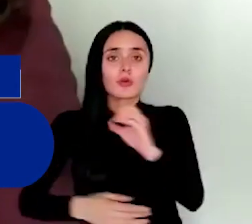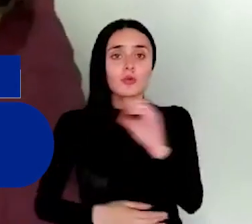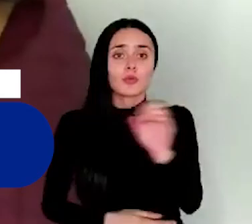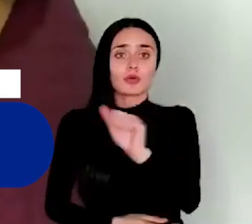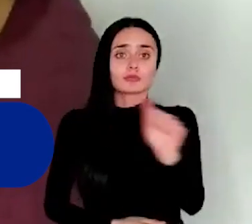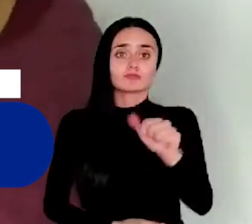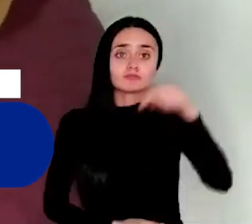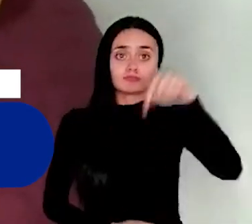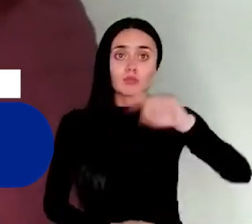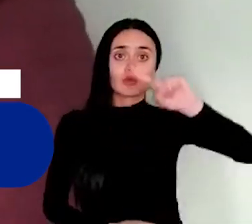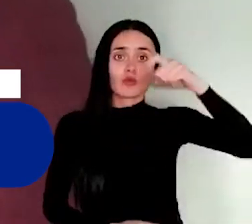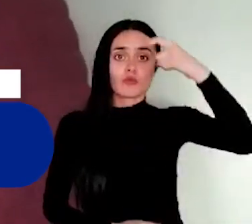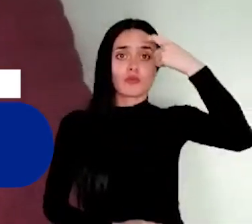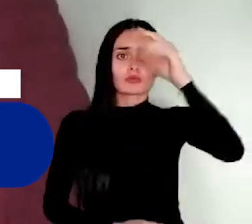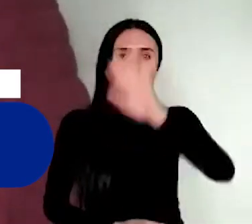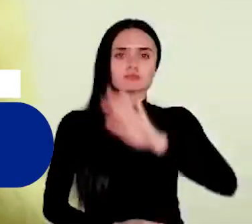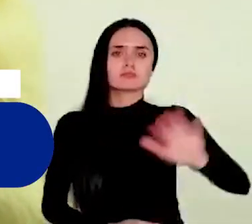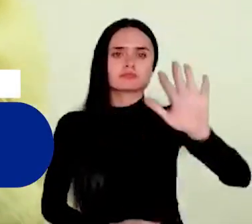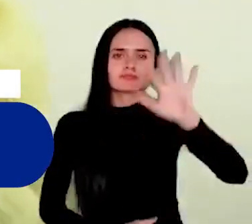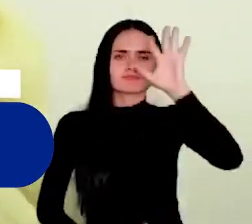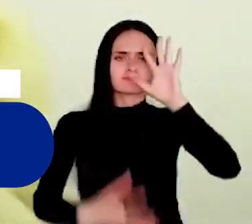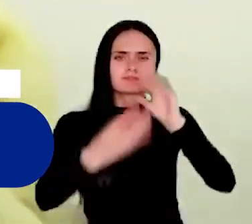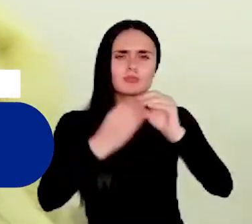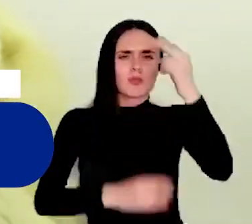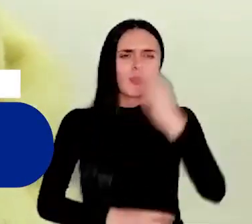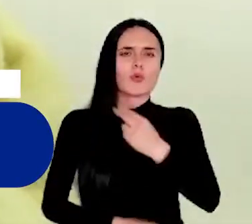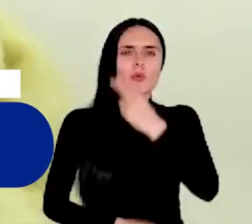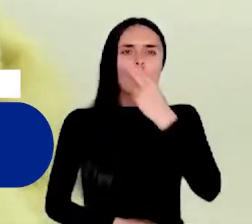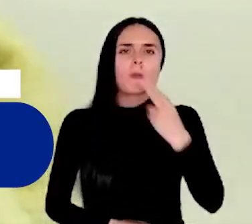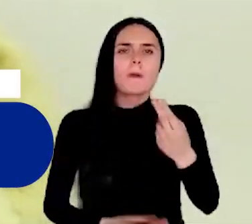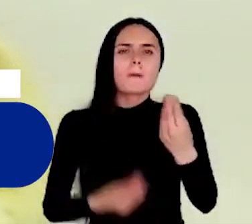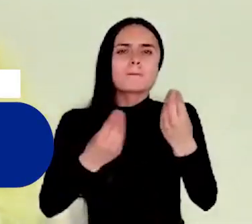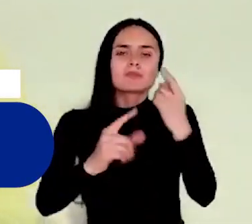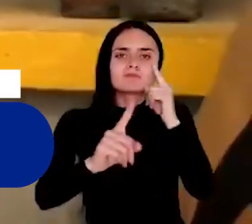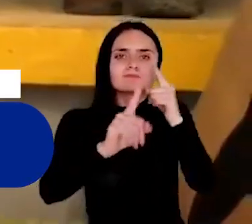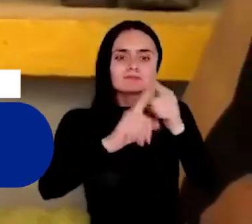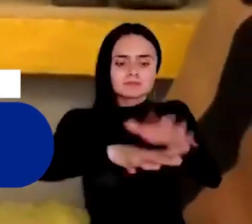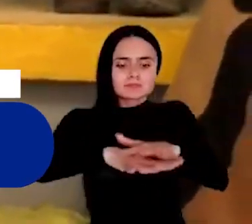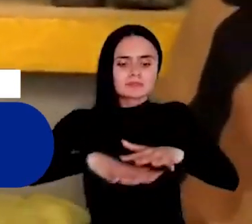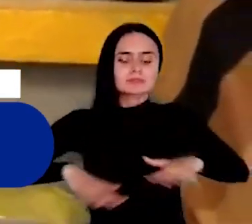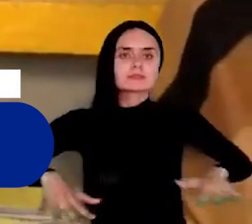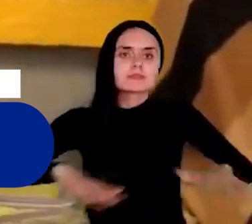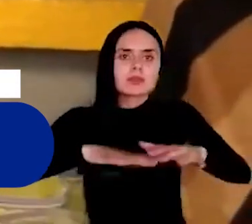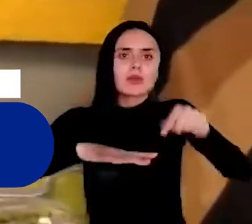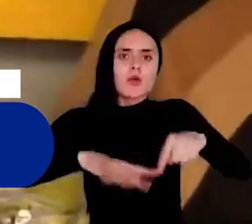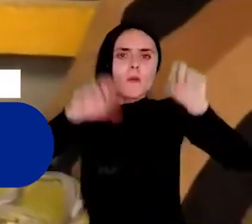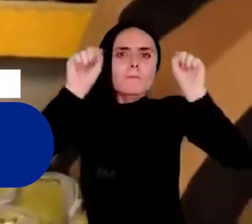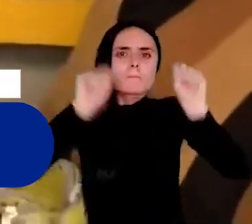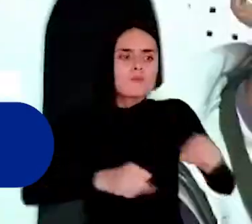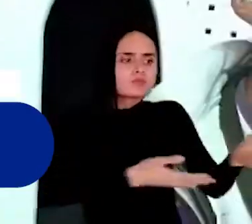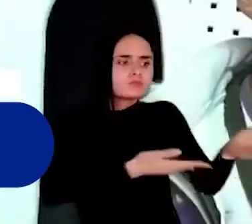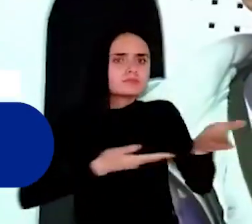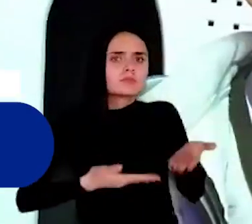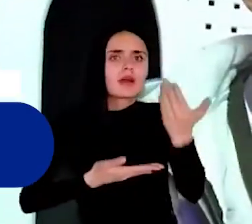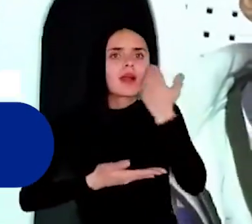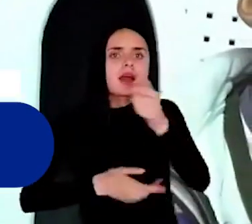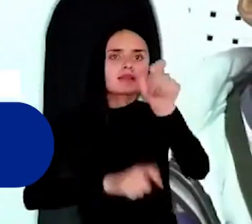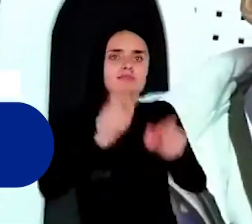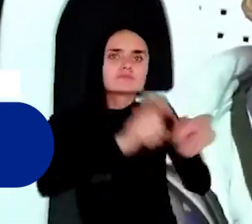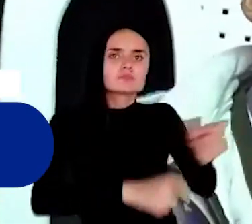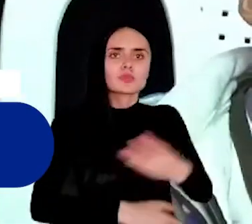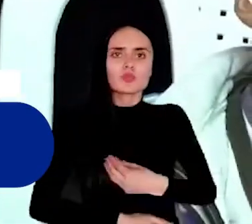niños. Desde el gobierno departamental reafirmamos nuestro compromiso para promover espacios que permitan la lactancia